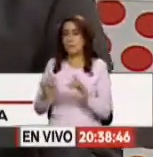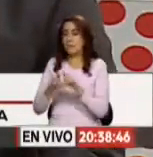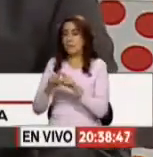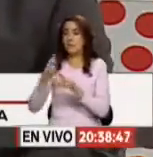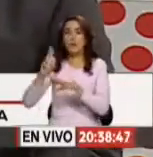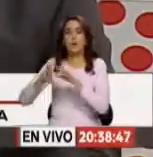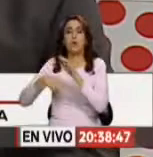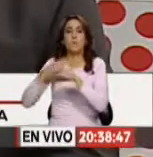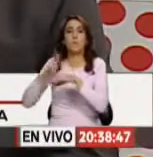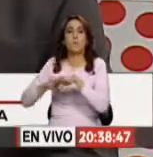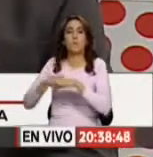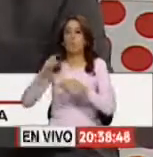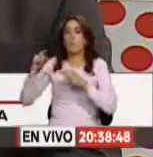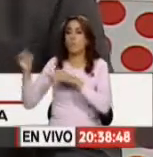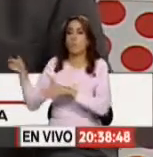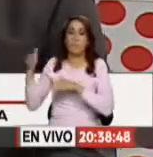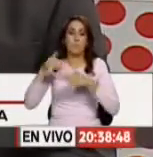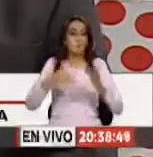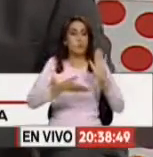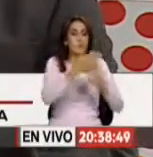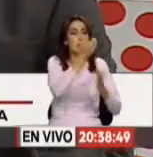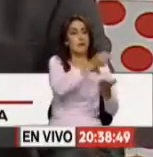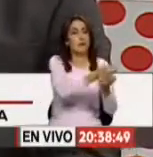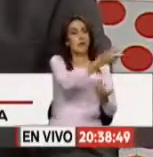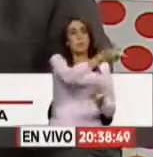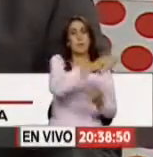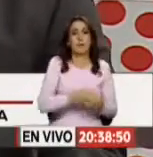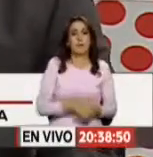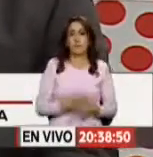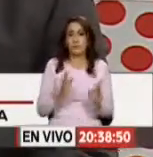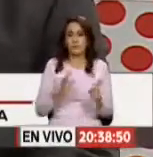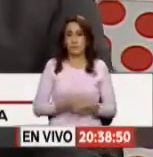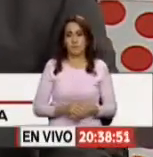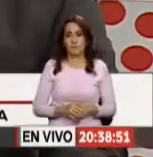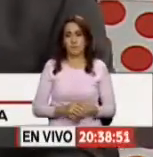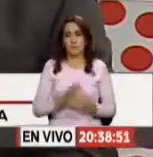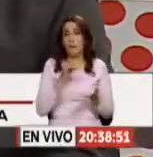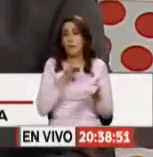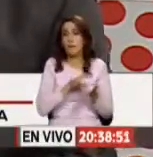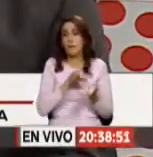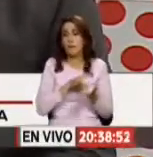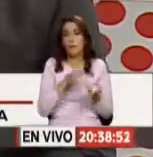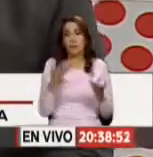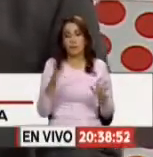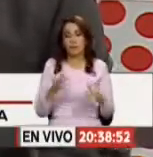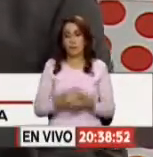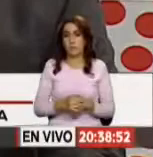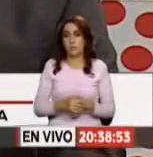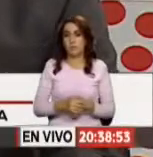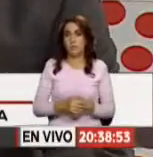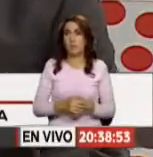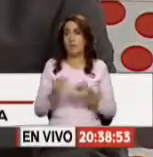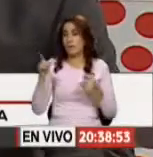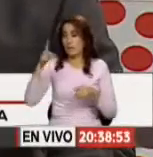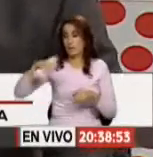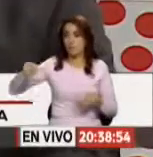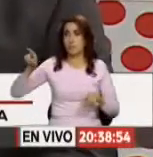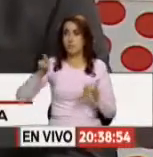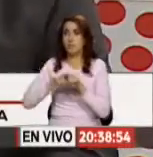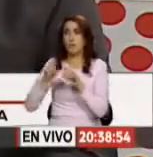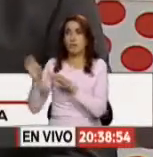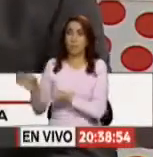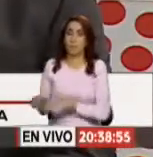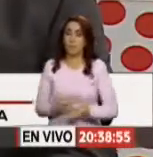algo que una persona cruce la calle y va a la farmacia y la pueda adquirir. Compra. Para nada no funciona así. Esto no funciona así, esto funciona de una